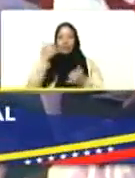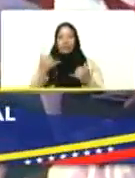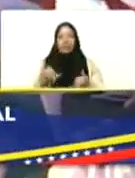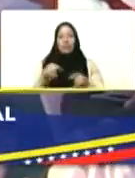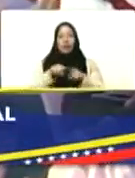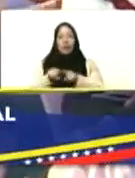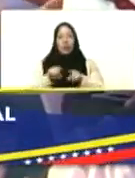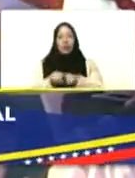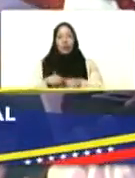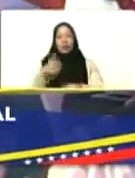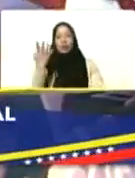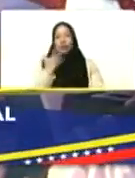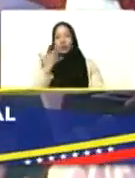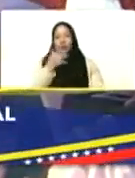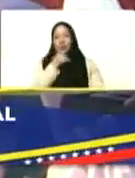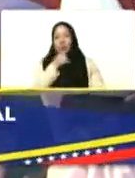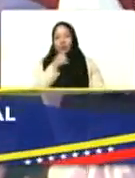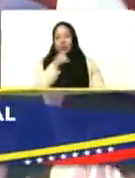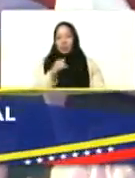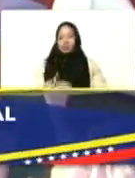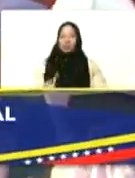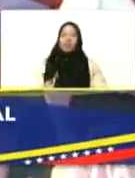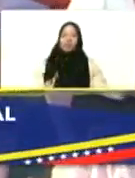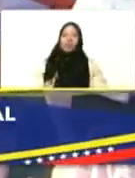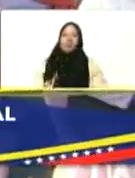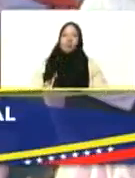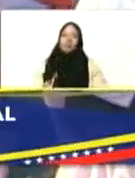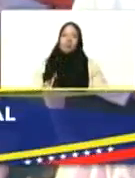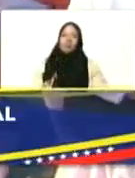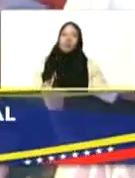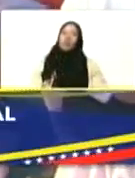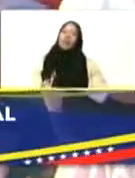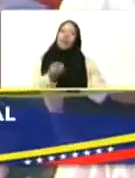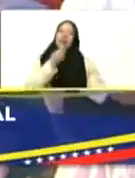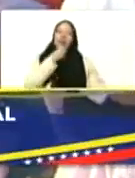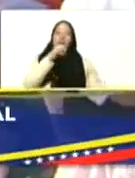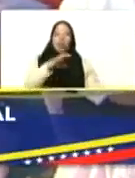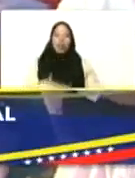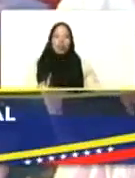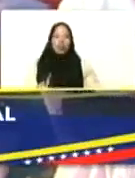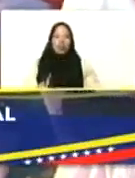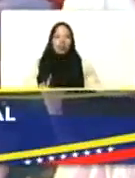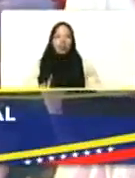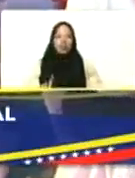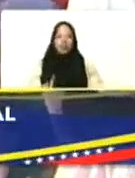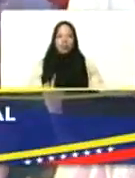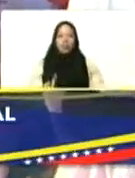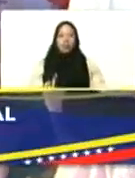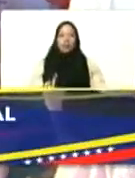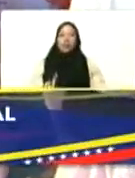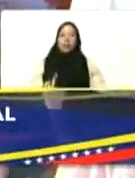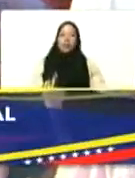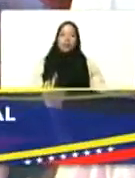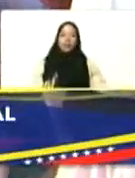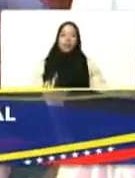equipo de educación de GDC,